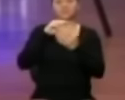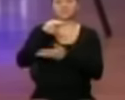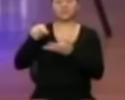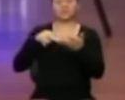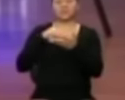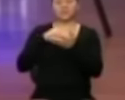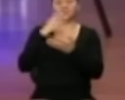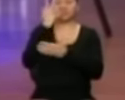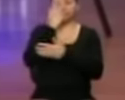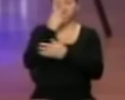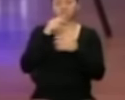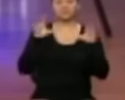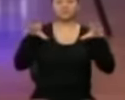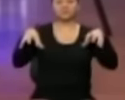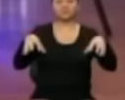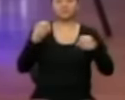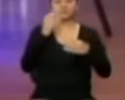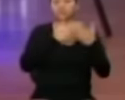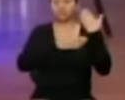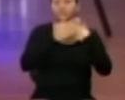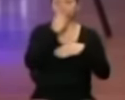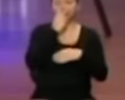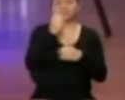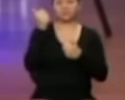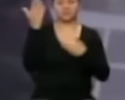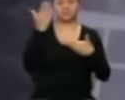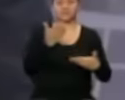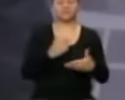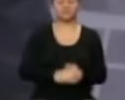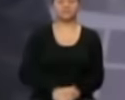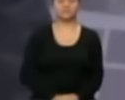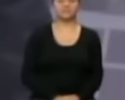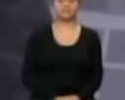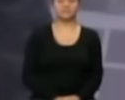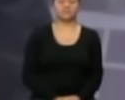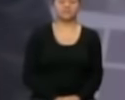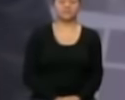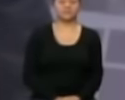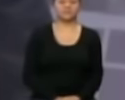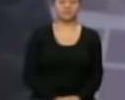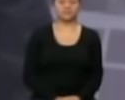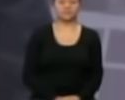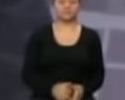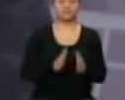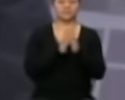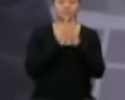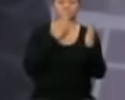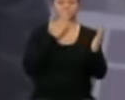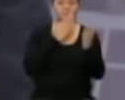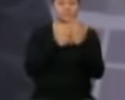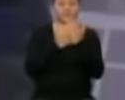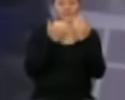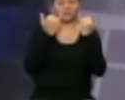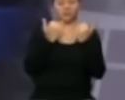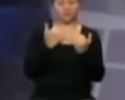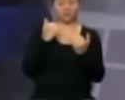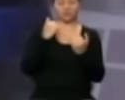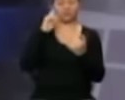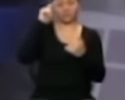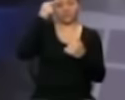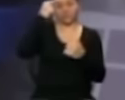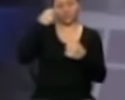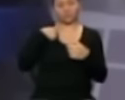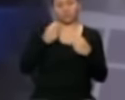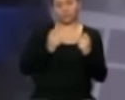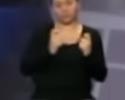privado. Humberto Soto de la Rosa, oficial de los asuntos sociales de la sede subregional de CEPAL en México, detalló el trabajo que se realizó